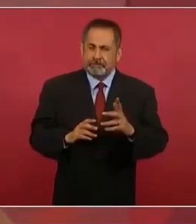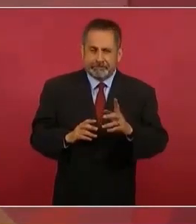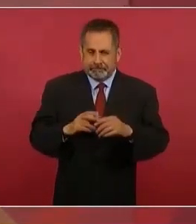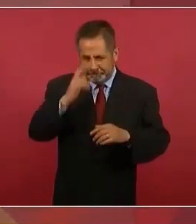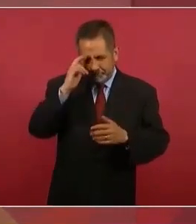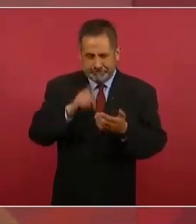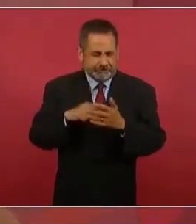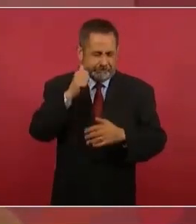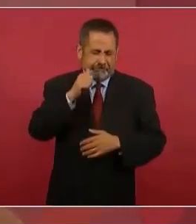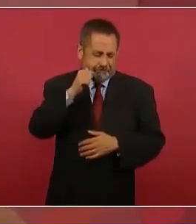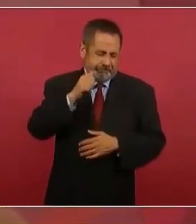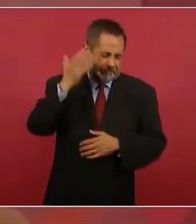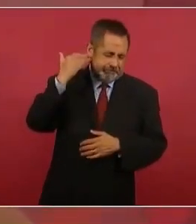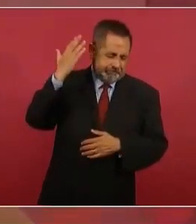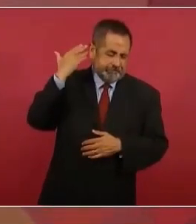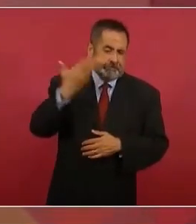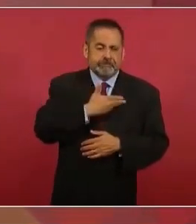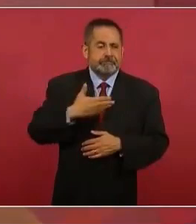el que ponía